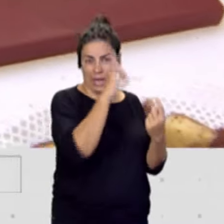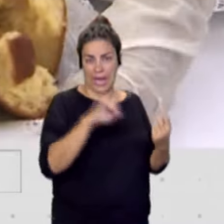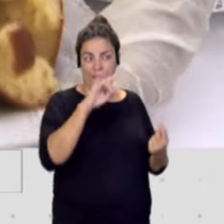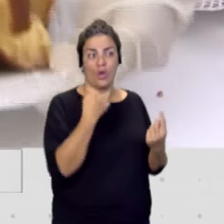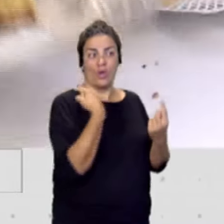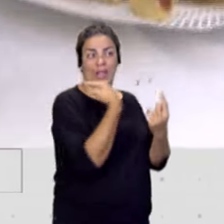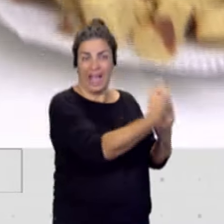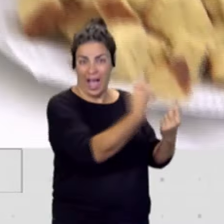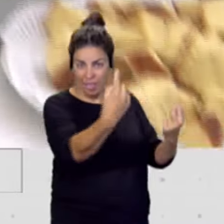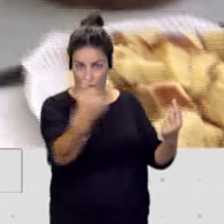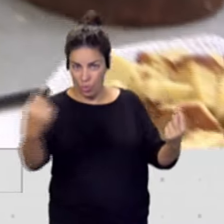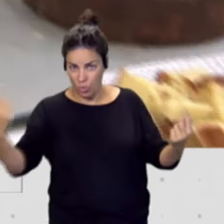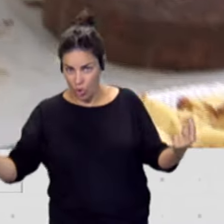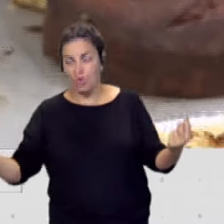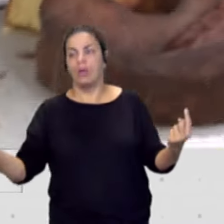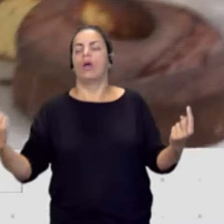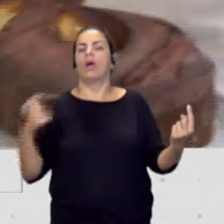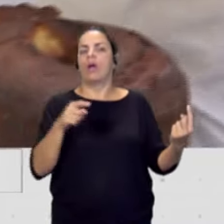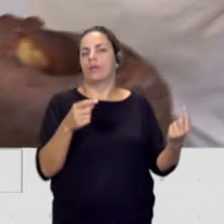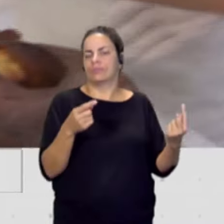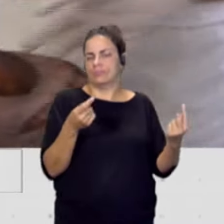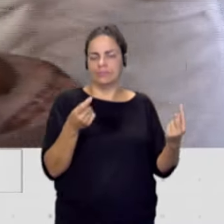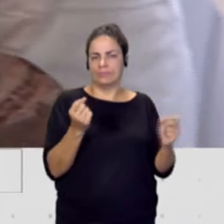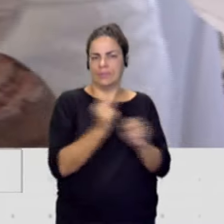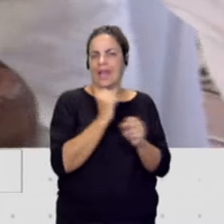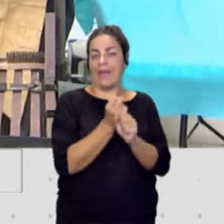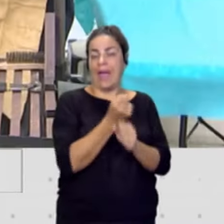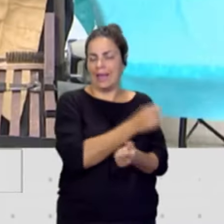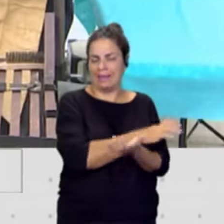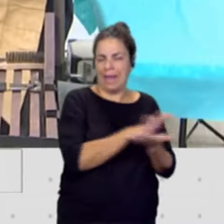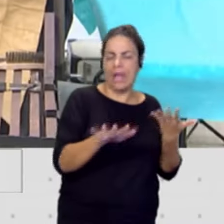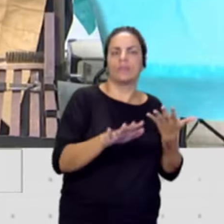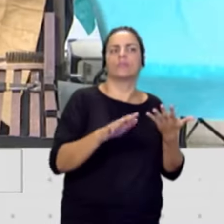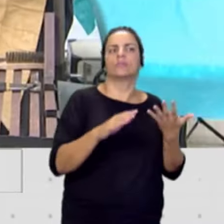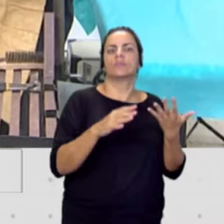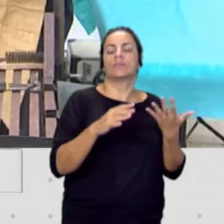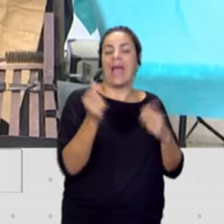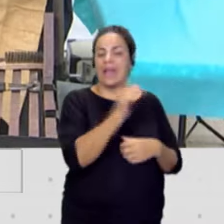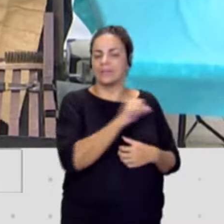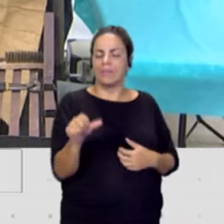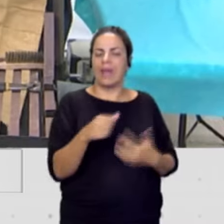canario hace de forma gratuita más de 6 horas no pagadas a la semana.